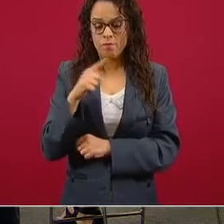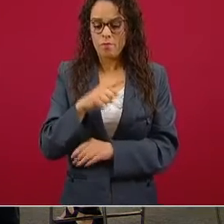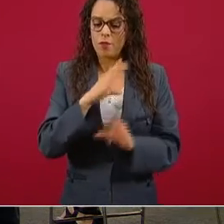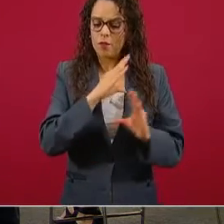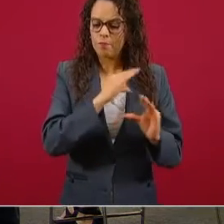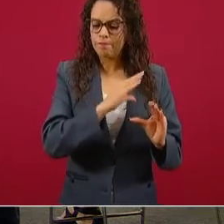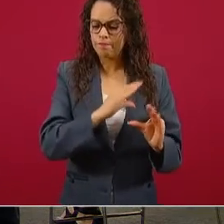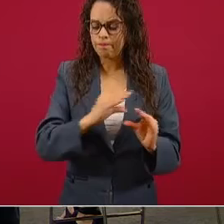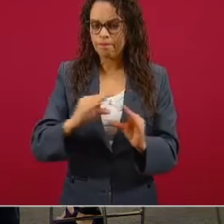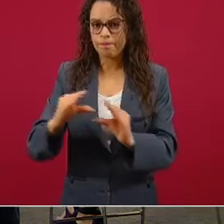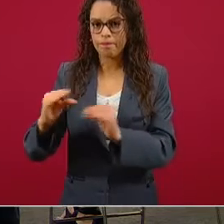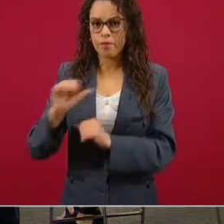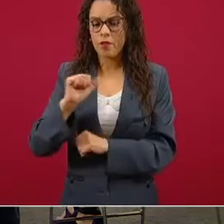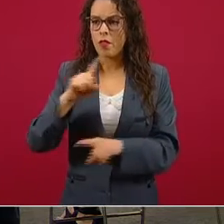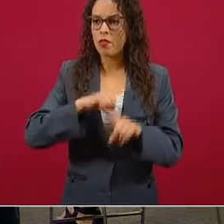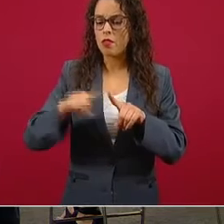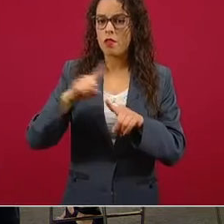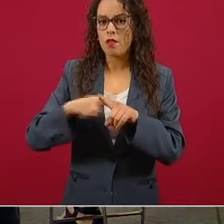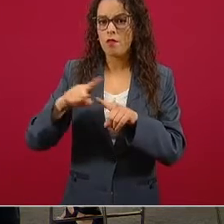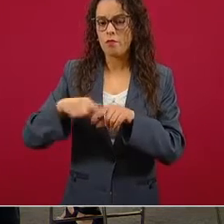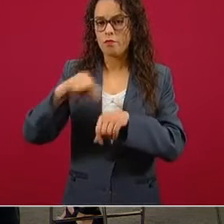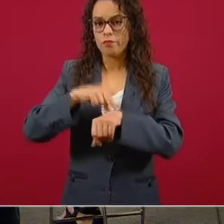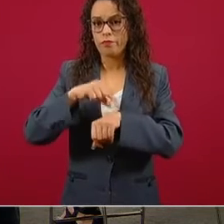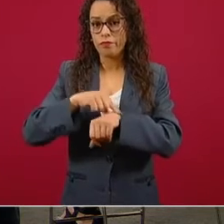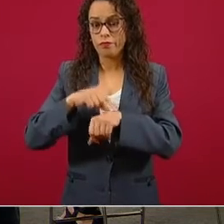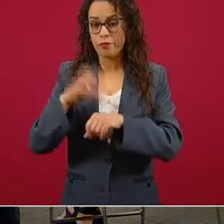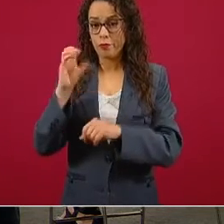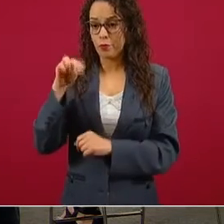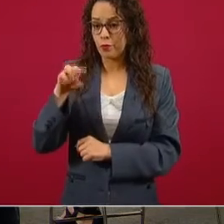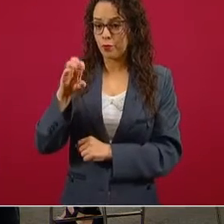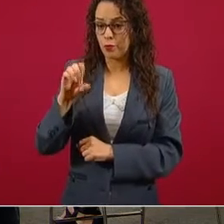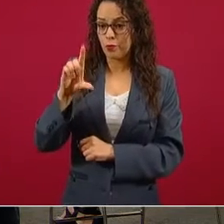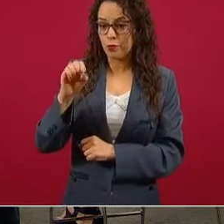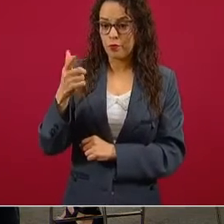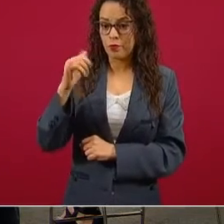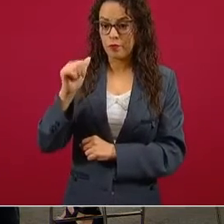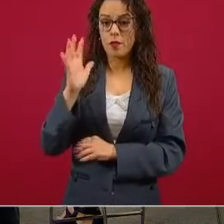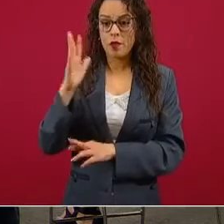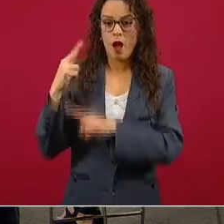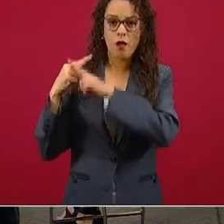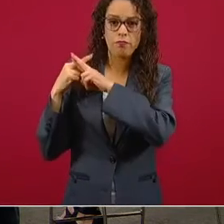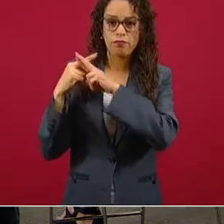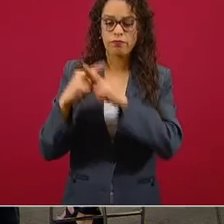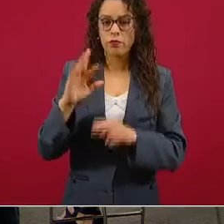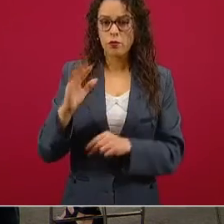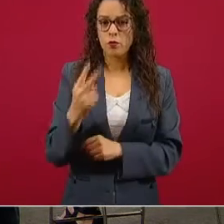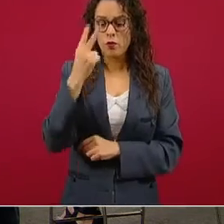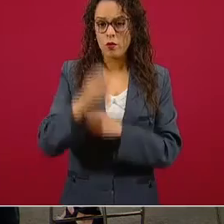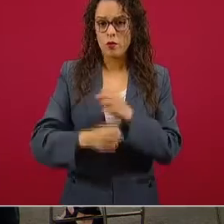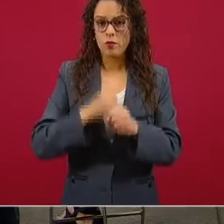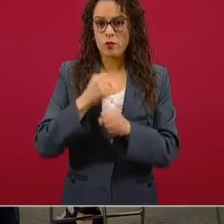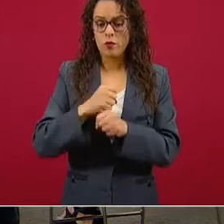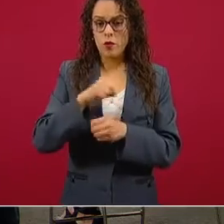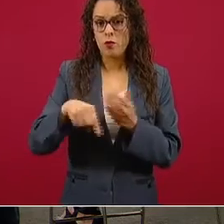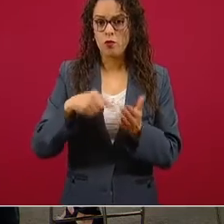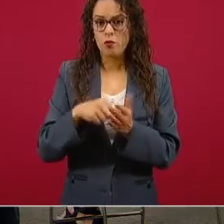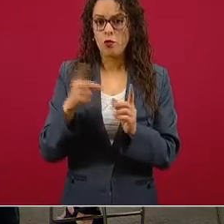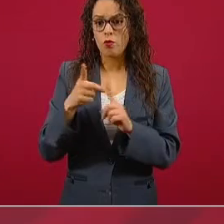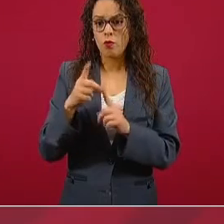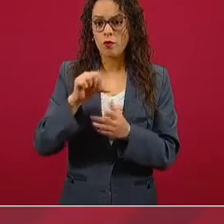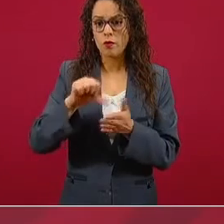generaciones de especialistas en oncología médica durante sus ya 52 años en el Centro Médico